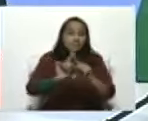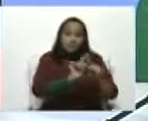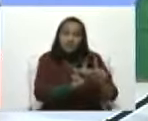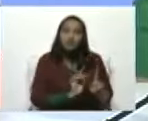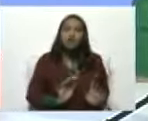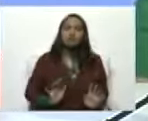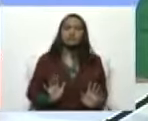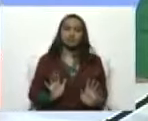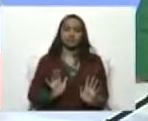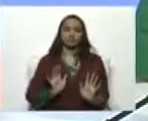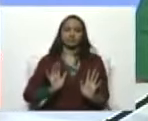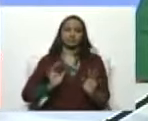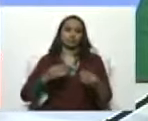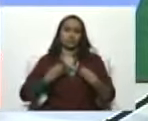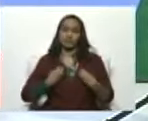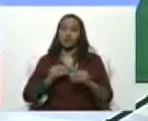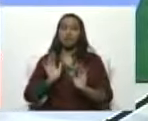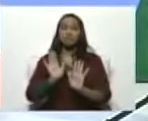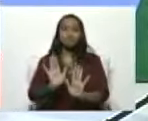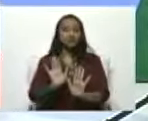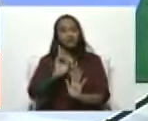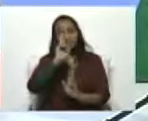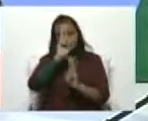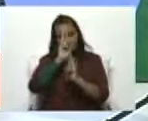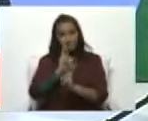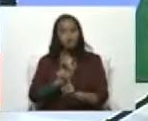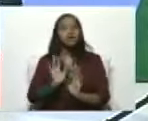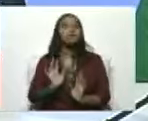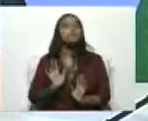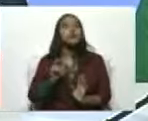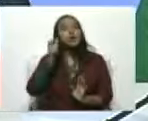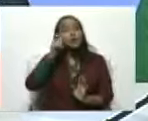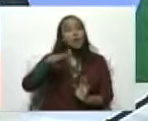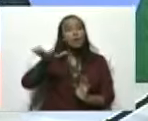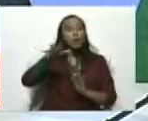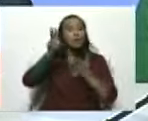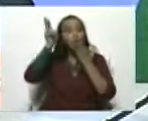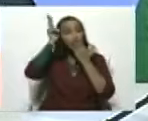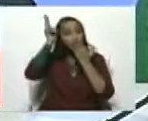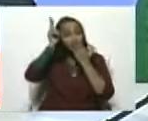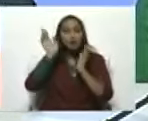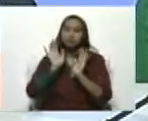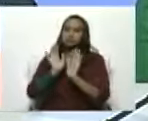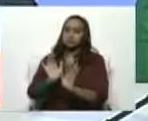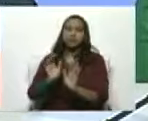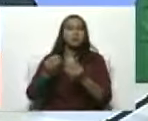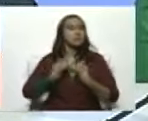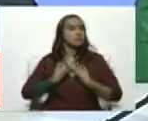Son vidas de resistencia. Los pueblos originarios tienen su forma de organización,